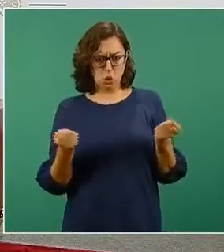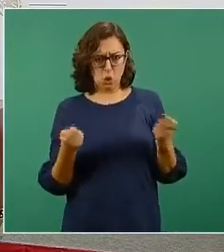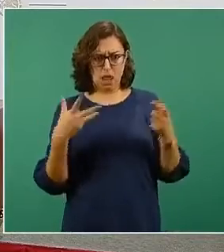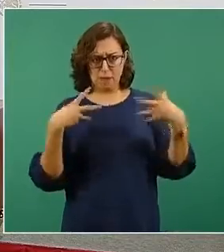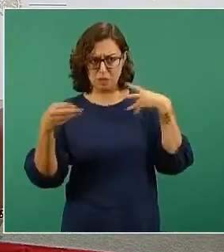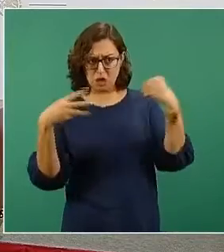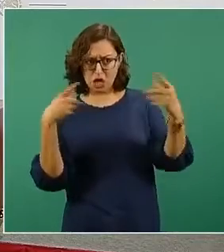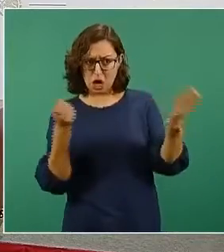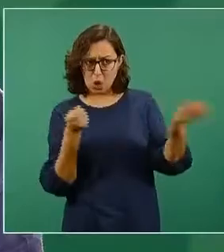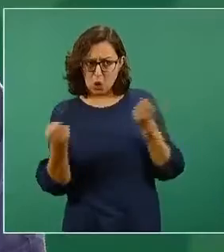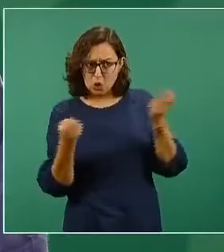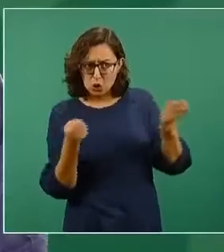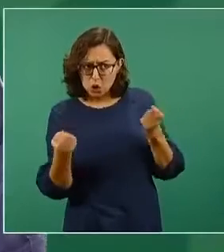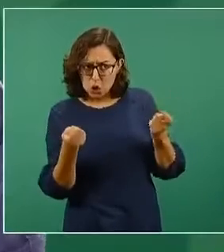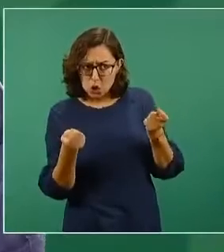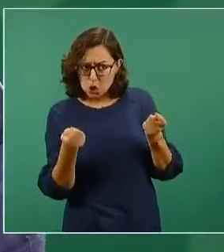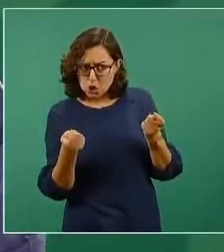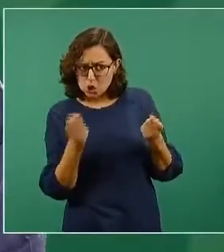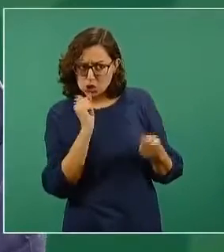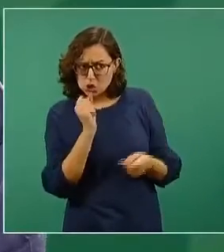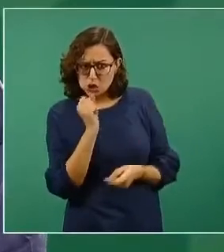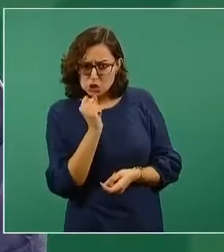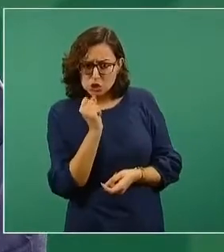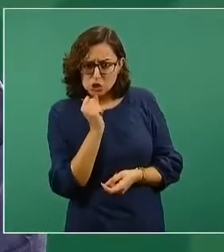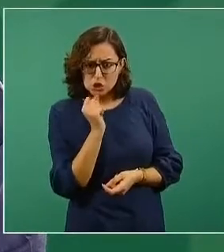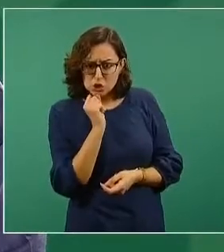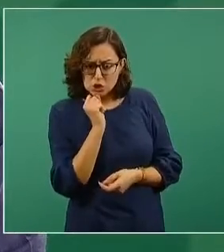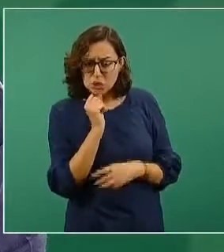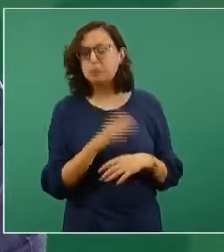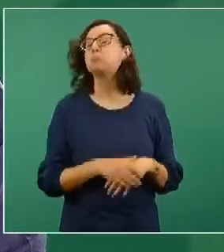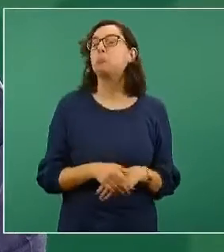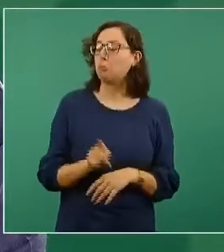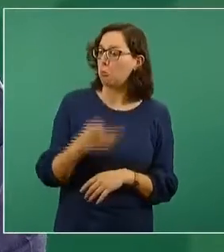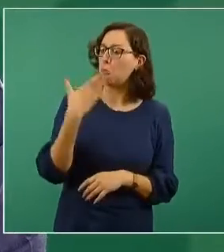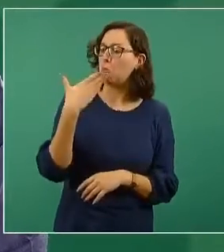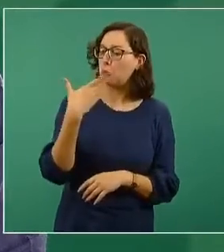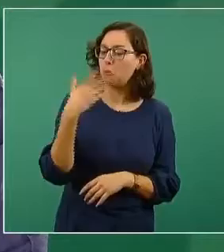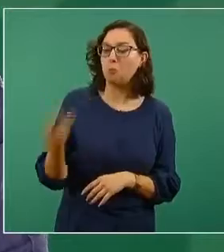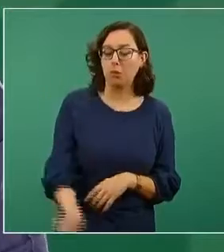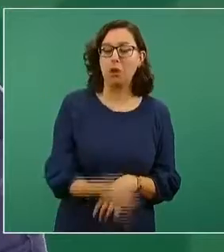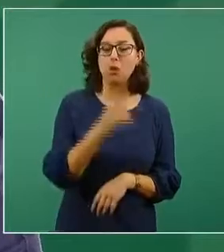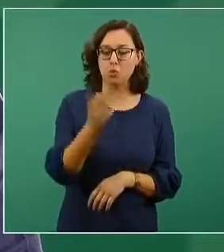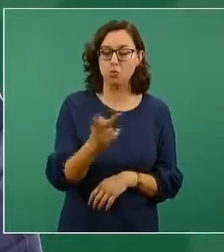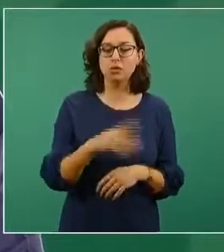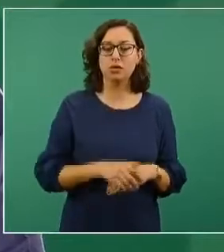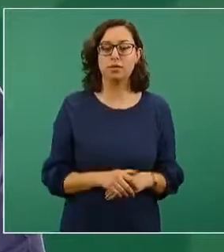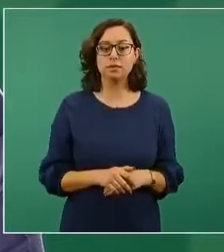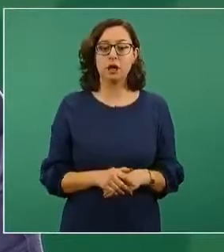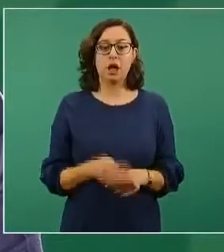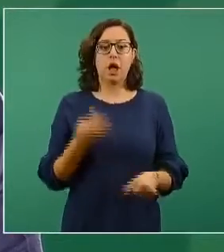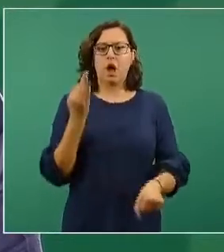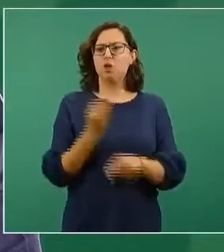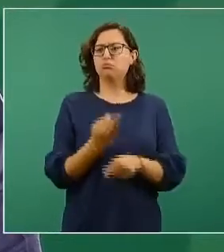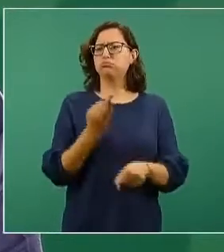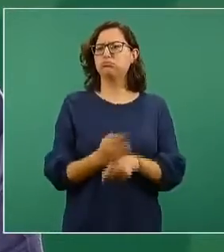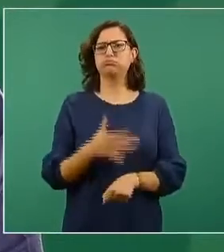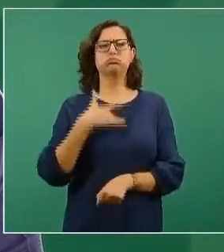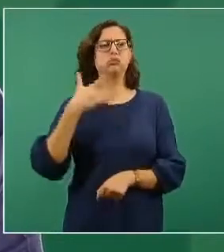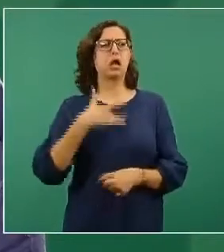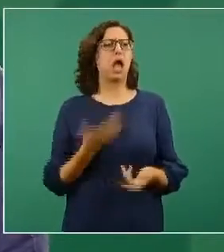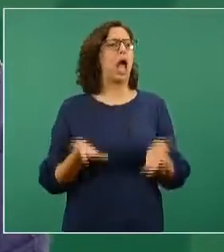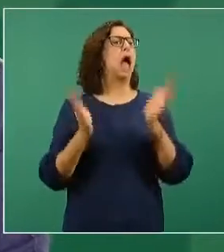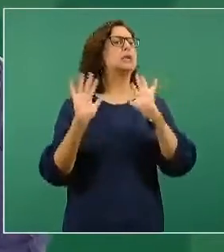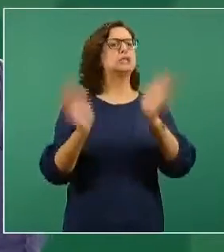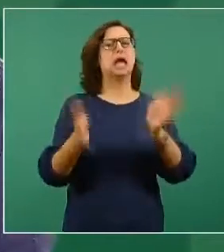correcto. Qué bueno que lo menciona, y usted lo decía el otro día que estuvo aquí el doctor López Ridaura. No tomemos a la ligera la idea